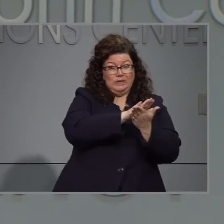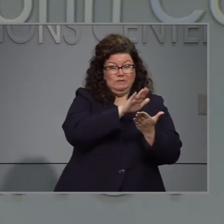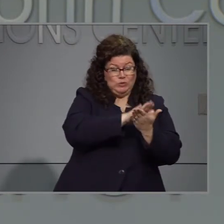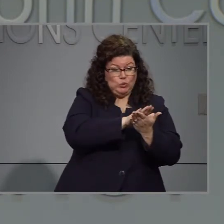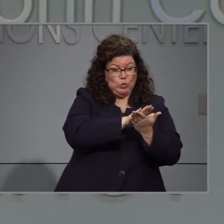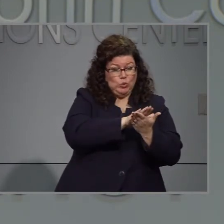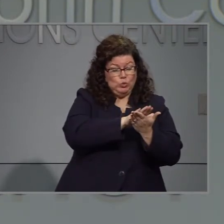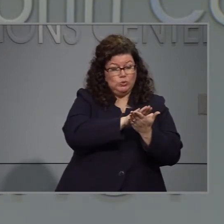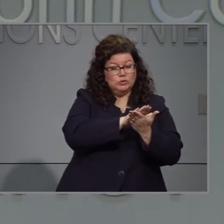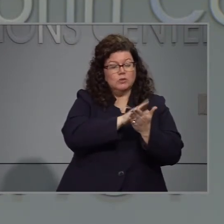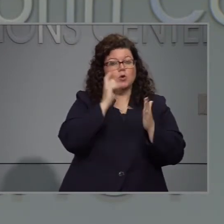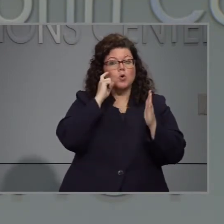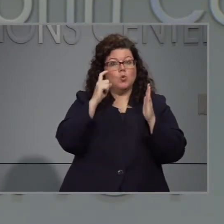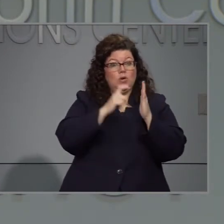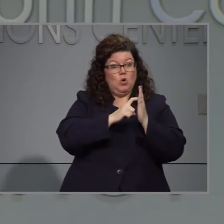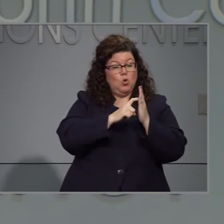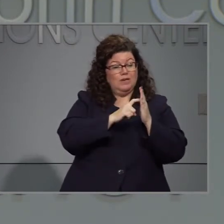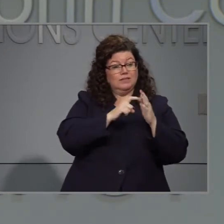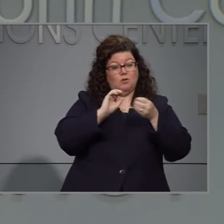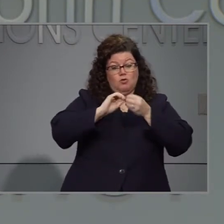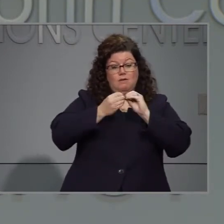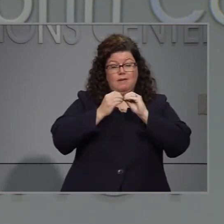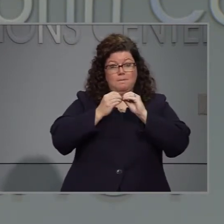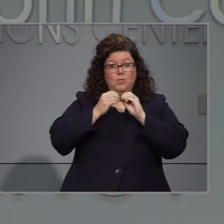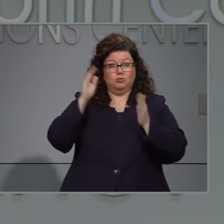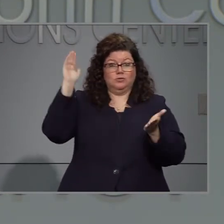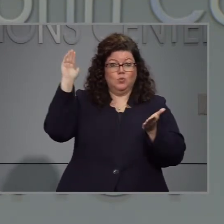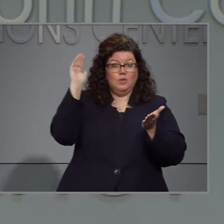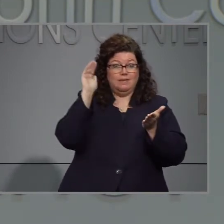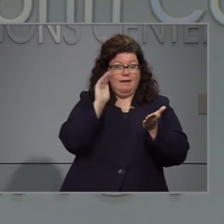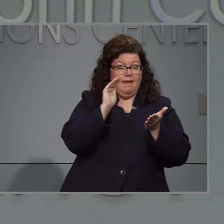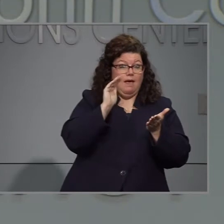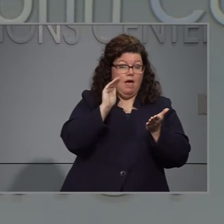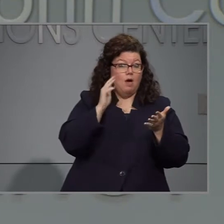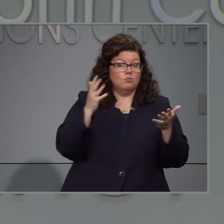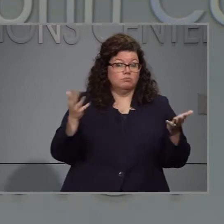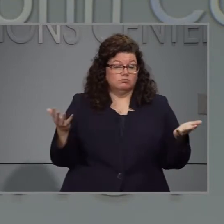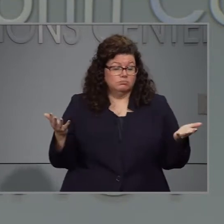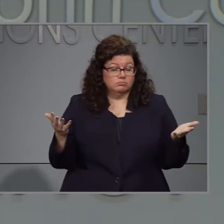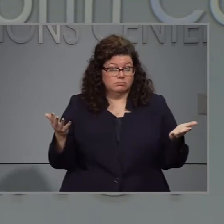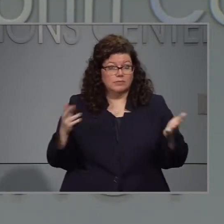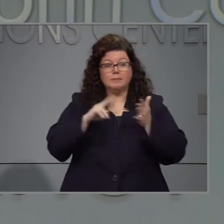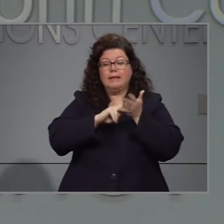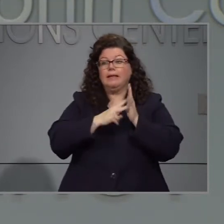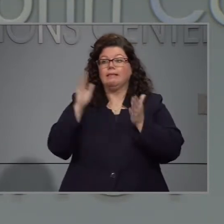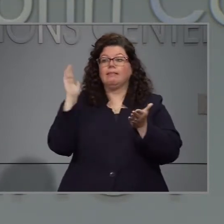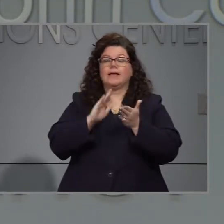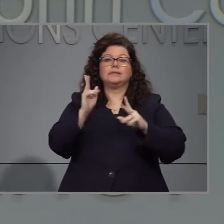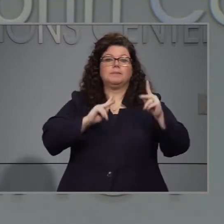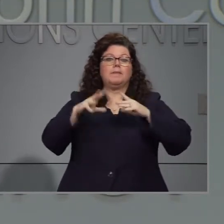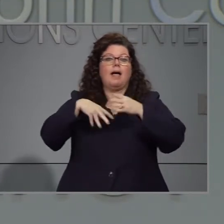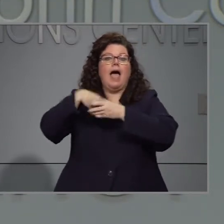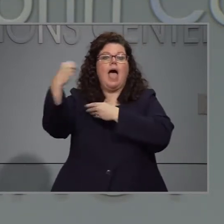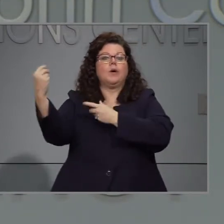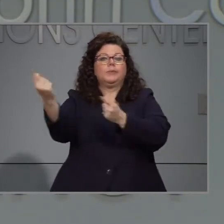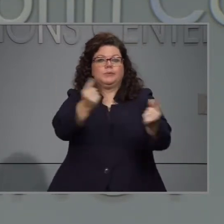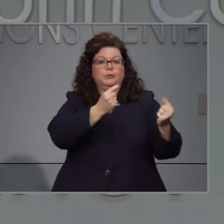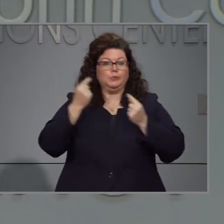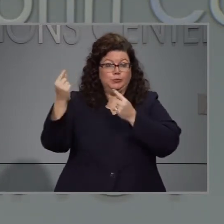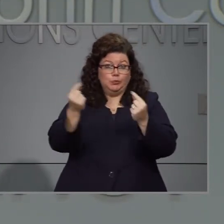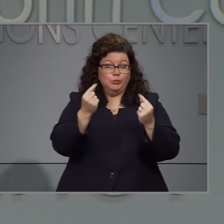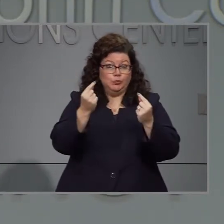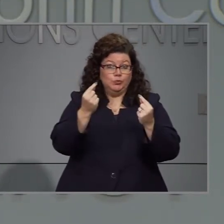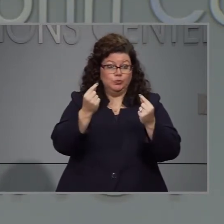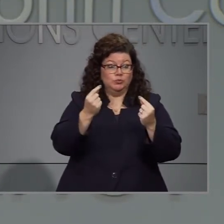estaba alineada con el cierre de las escuelas cuando el aprendizaje presencial,